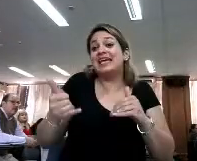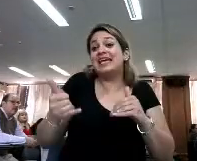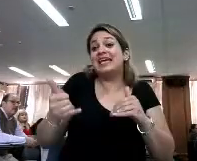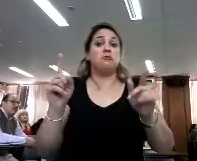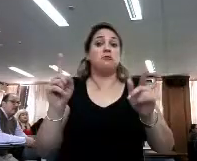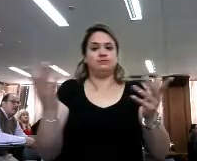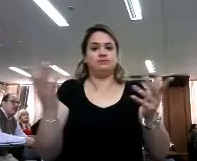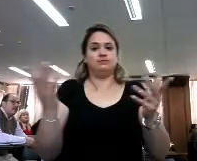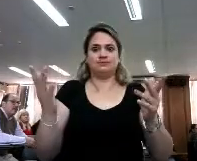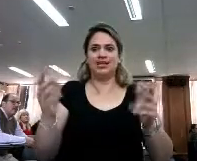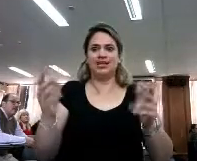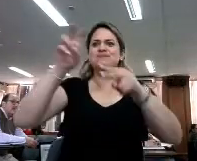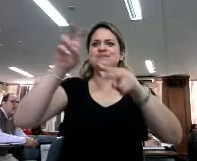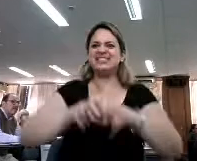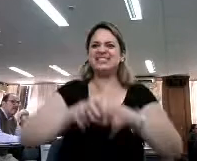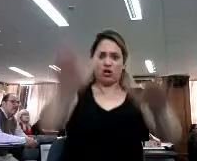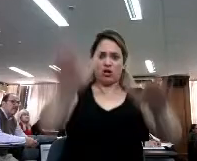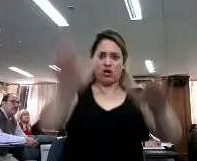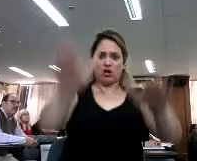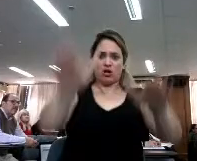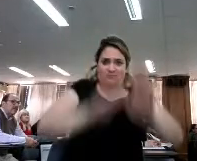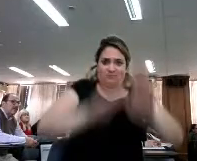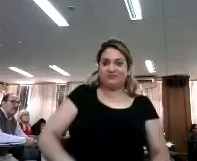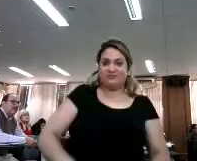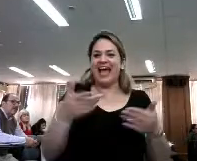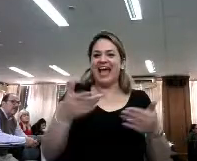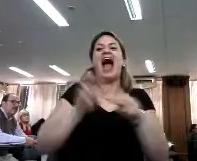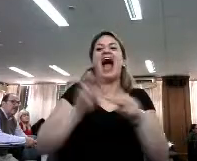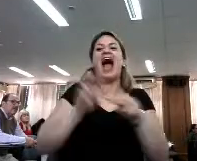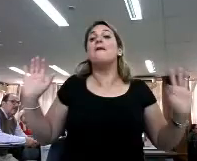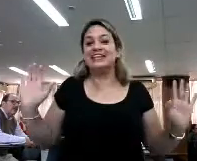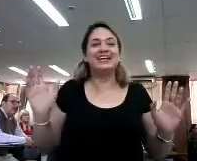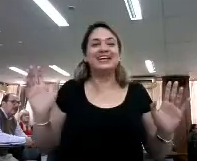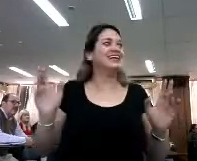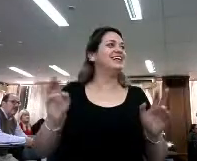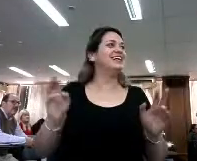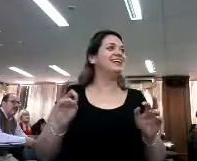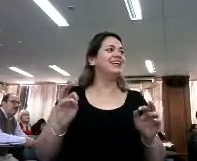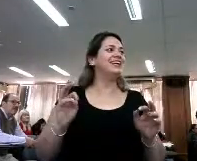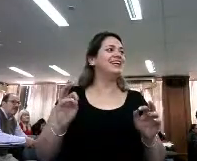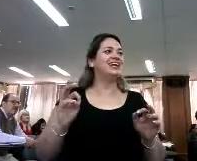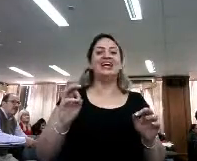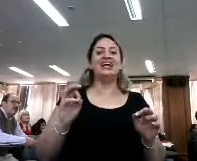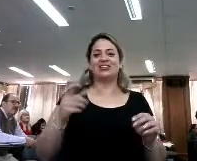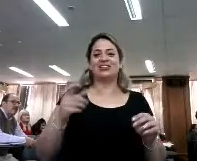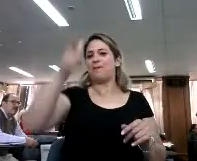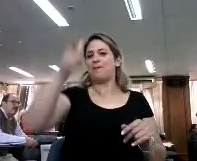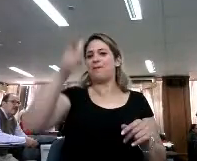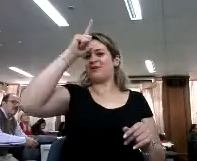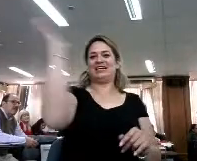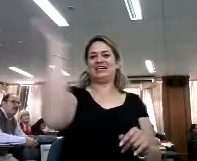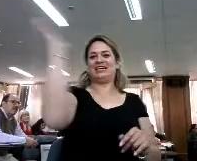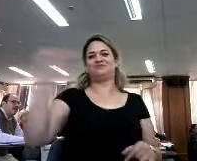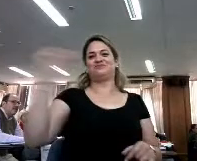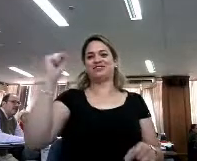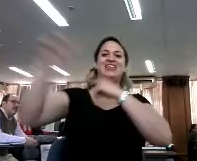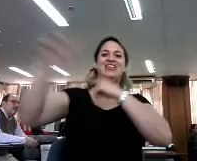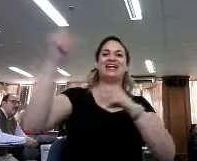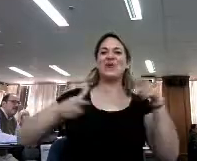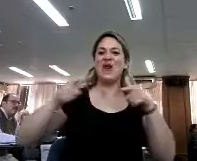Bueno, capaz que si me siento en este momento algo pasa, ¿no? Y me mandan es la policía para directo para Colombia, ¿no?